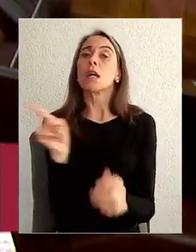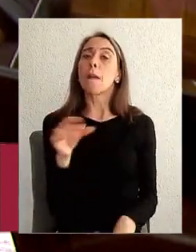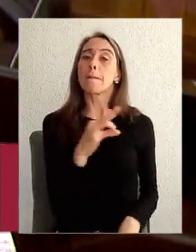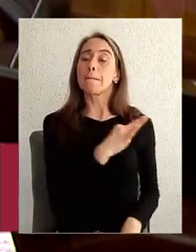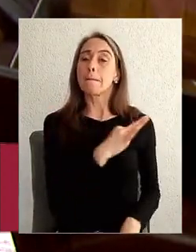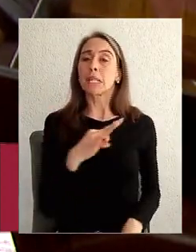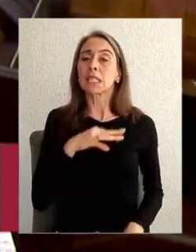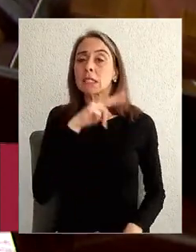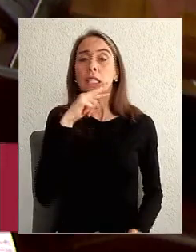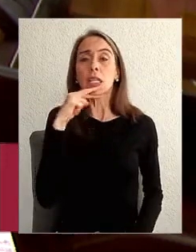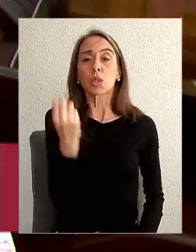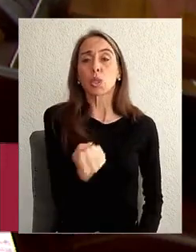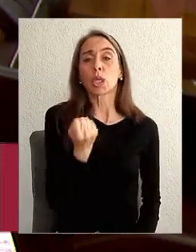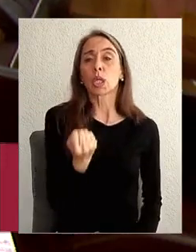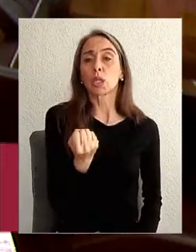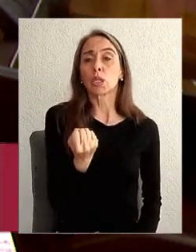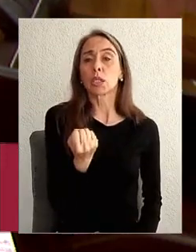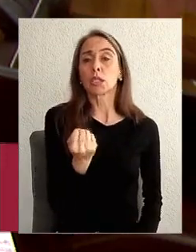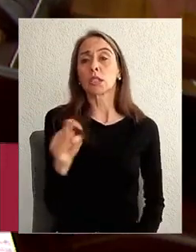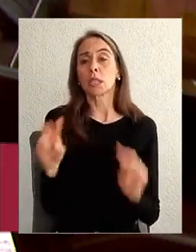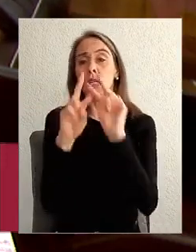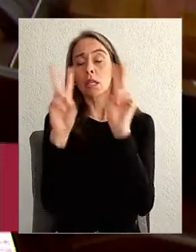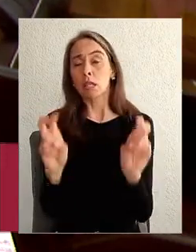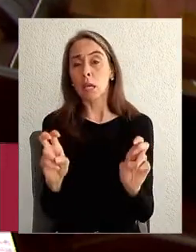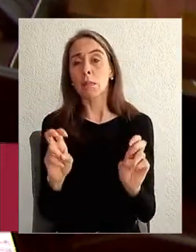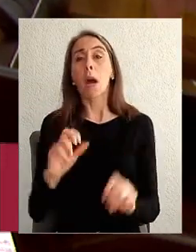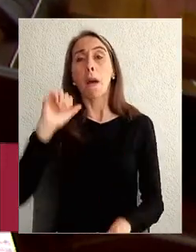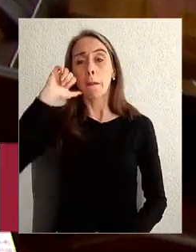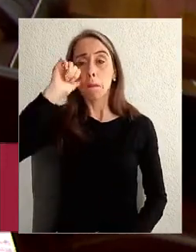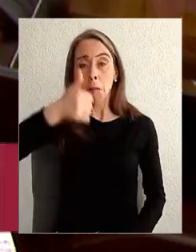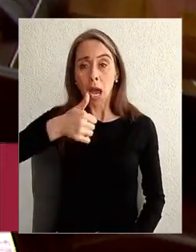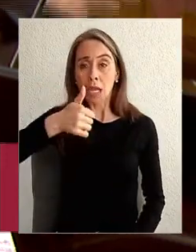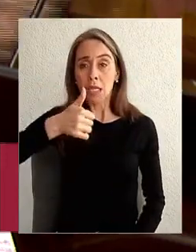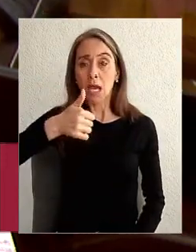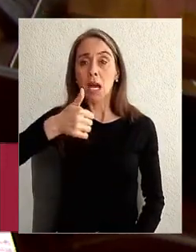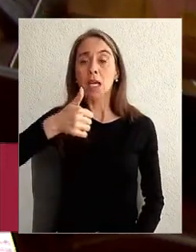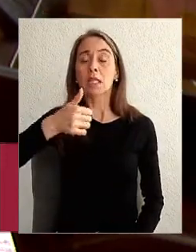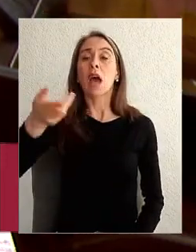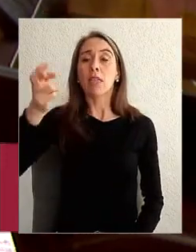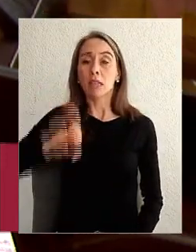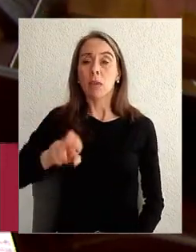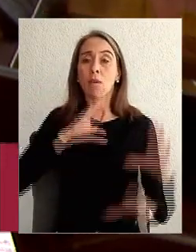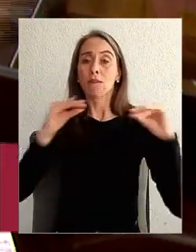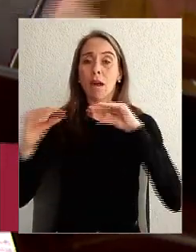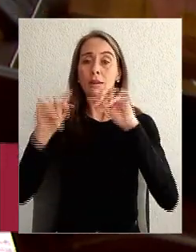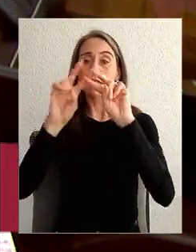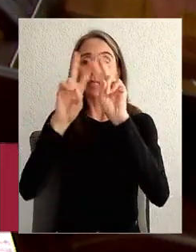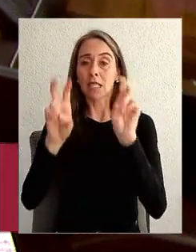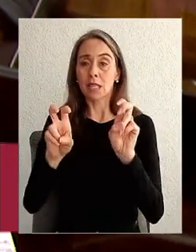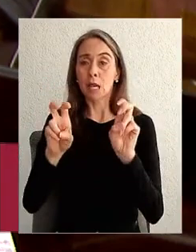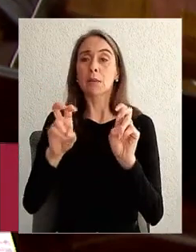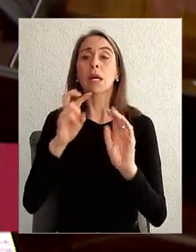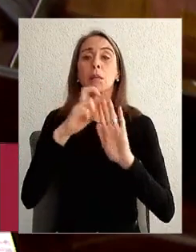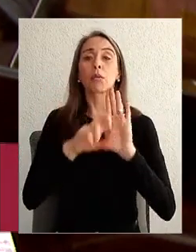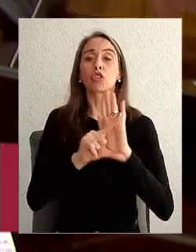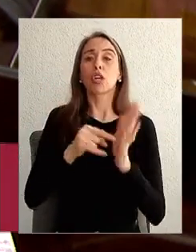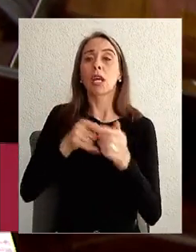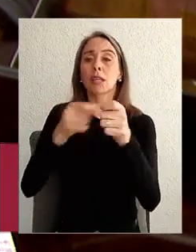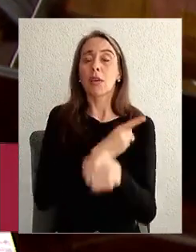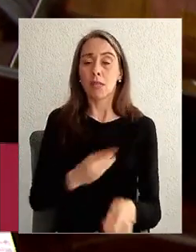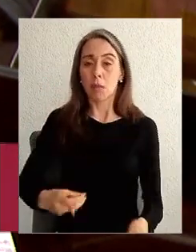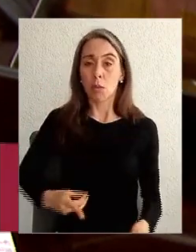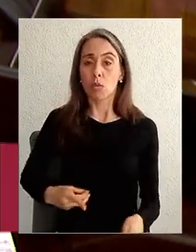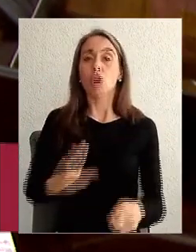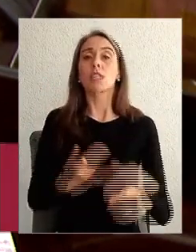materia. Y yo quisiera, porque mañana lo vamos a ver de nuevo, porque está como una moción parlamentaria, viene de la mixta del